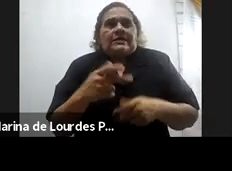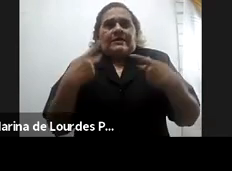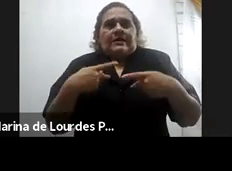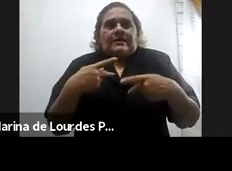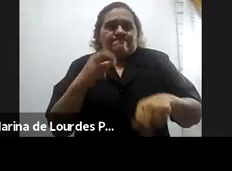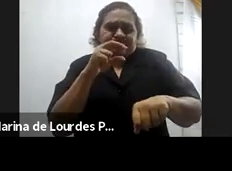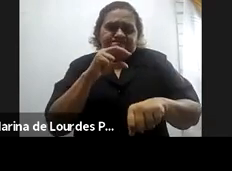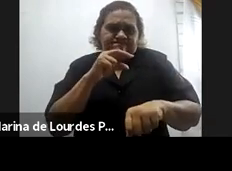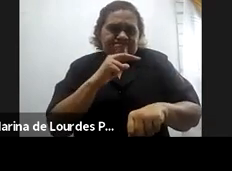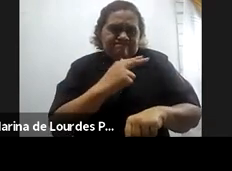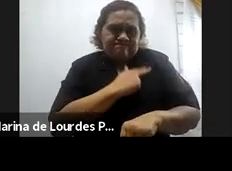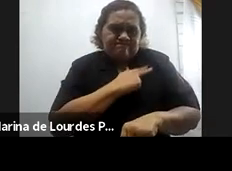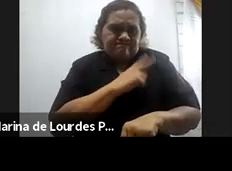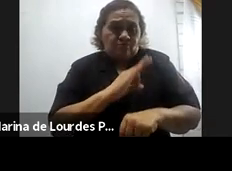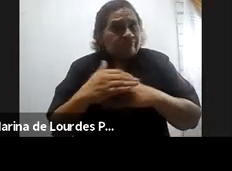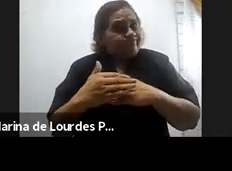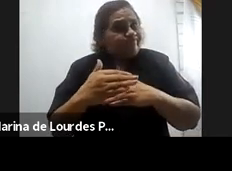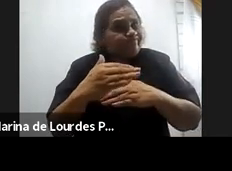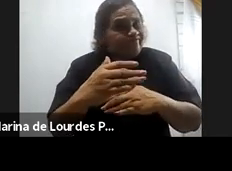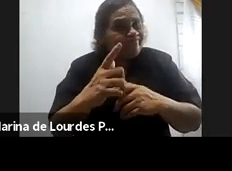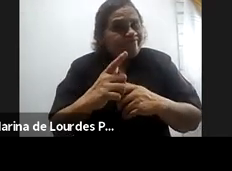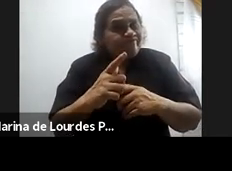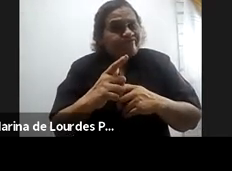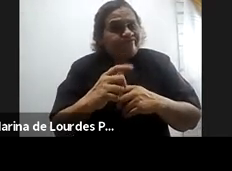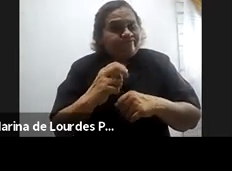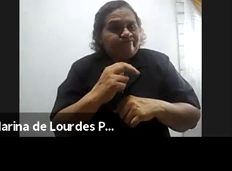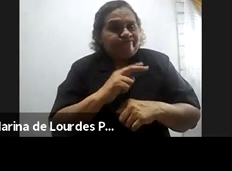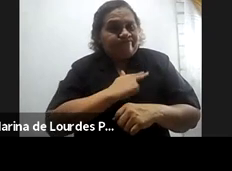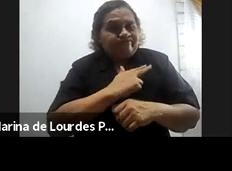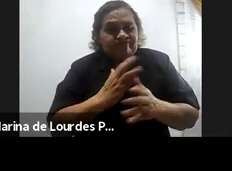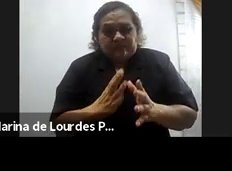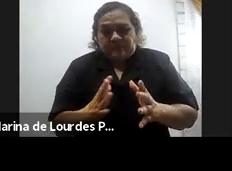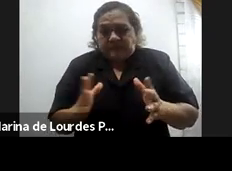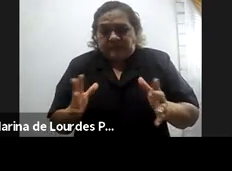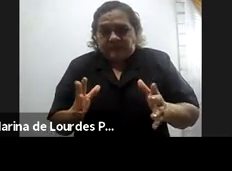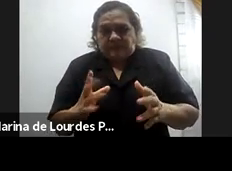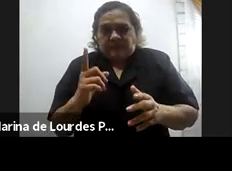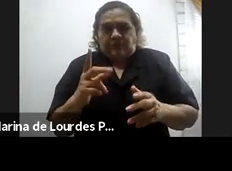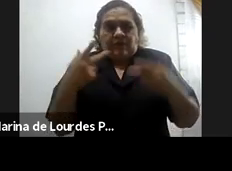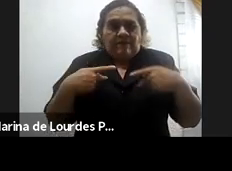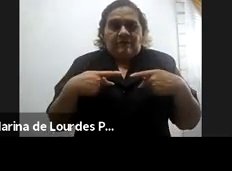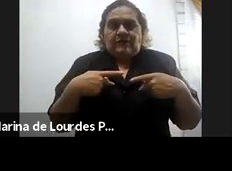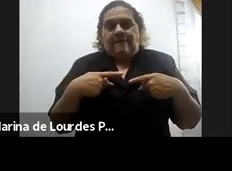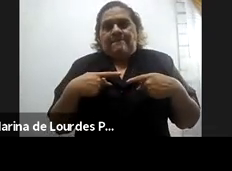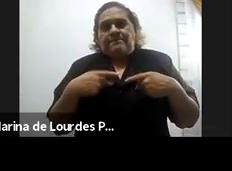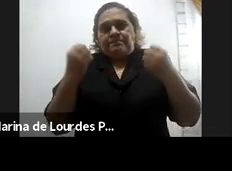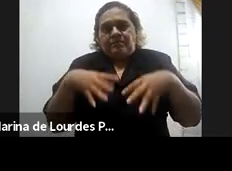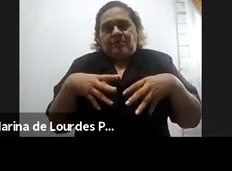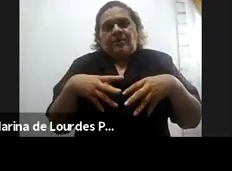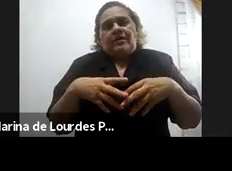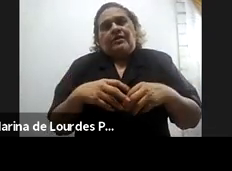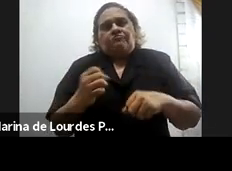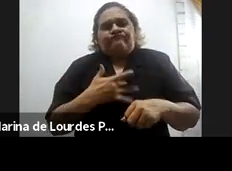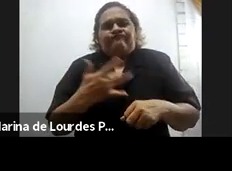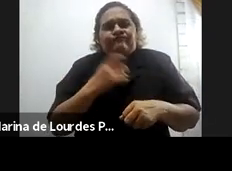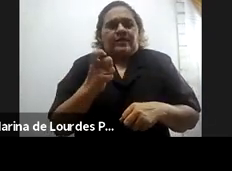evolucionar a una úlcera que la persona ni siquiera lo vea. Cuando una persona con diabetes pierde sensibilidad, esas lesiones que a lo